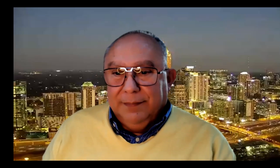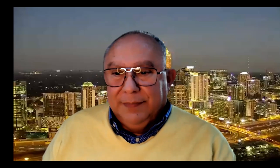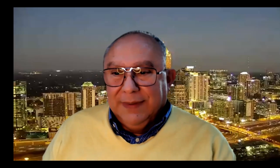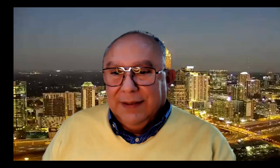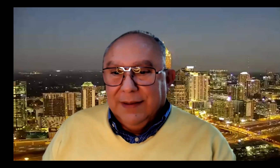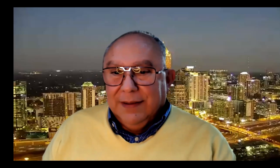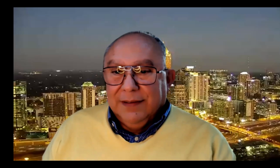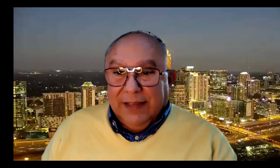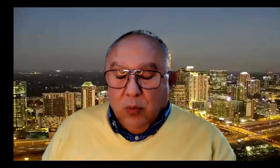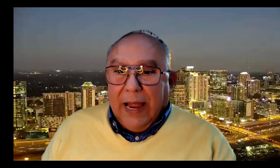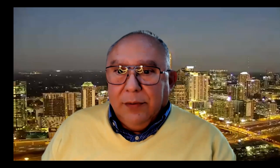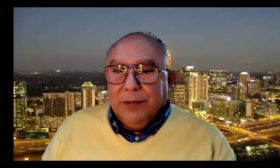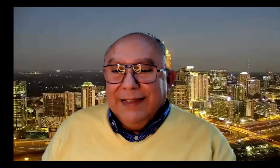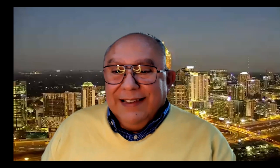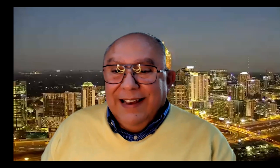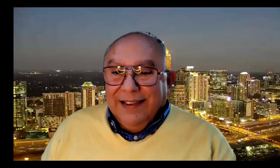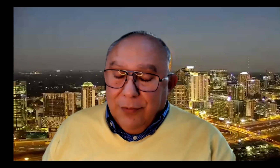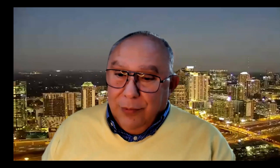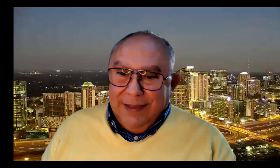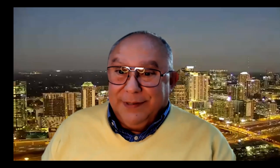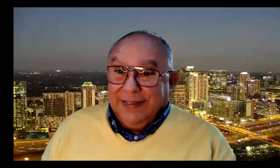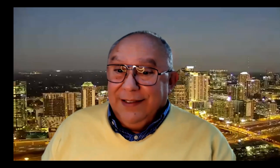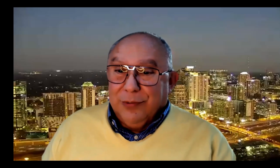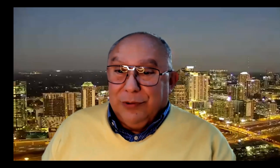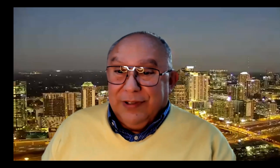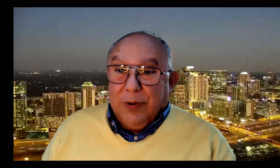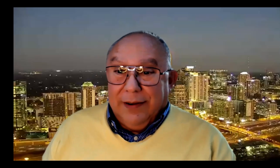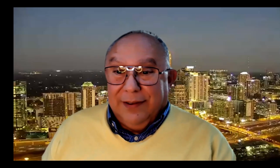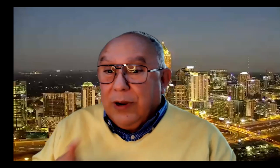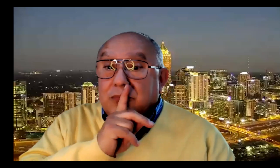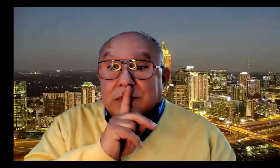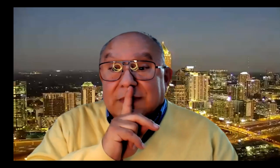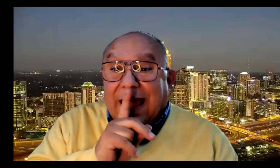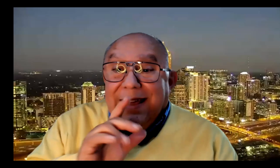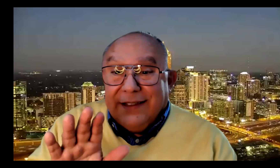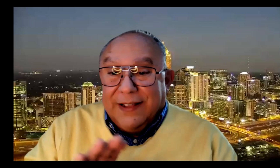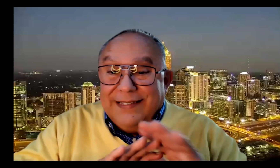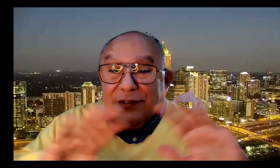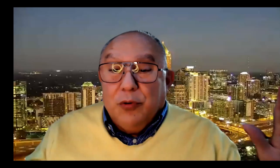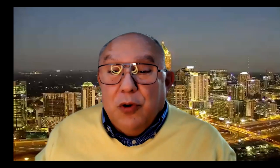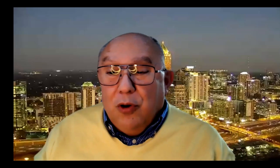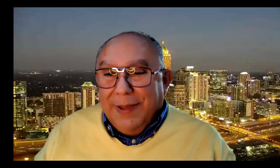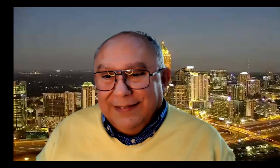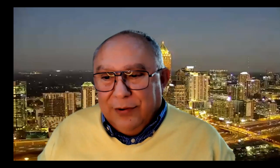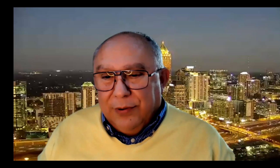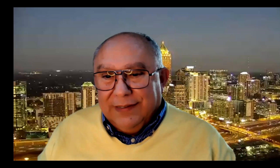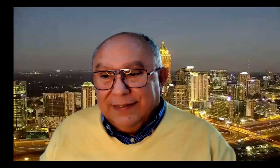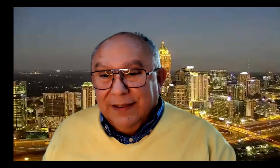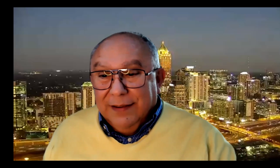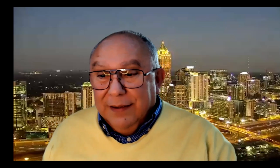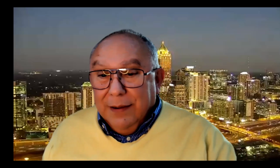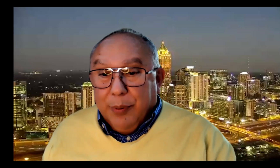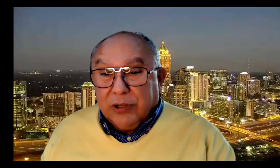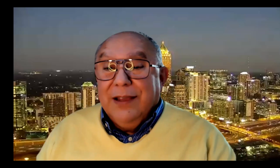venezolano, cirujano, y le digo, oye, pues eres doctor cirujano, cállate, Francisco, no lo